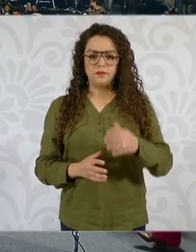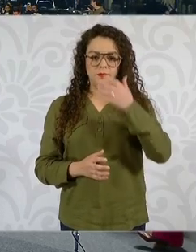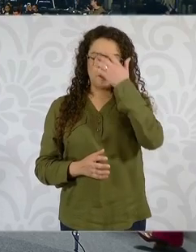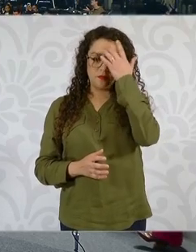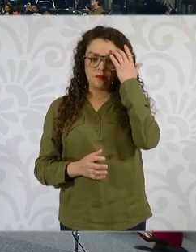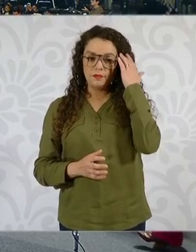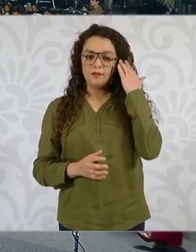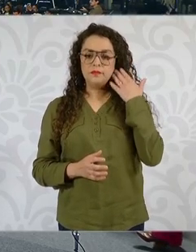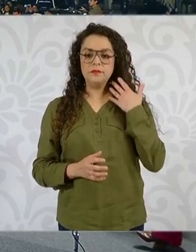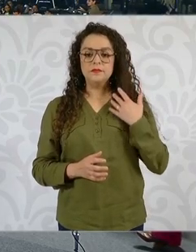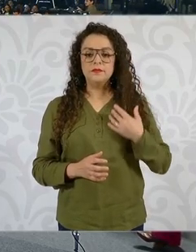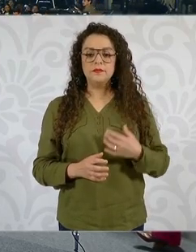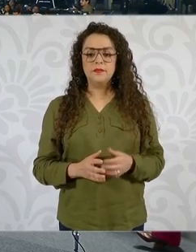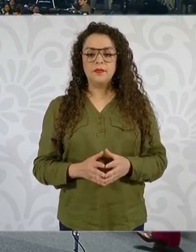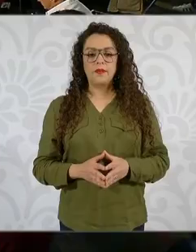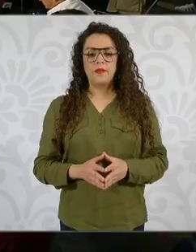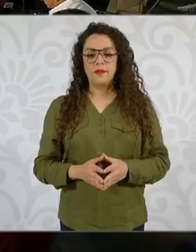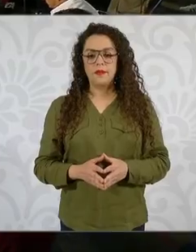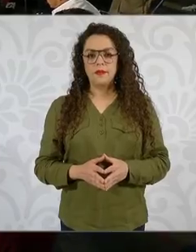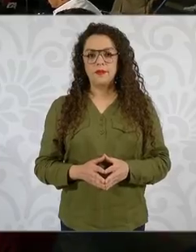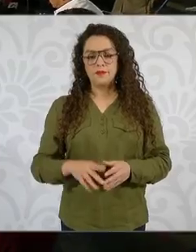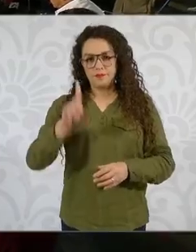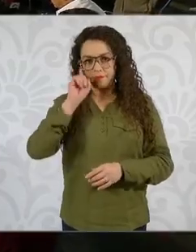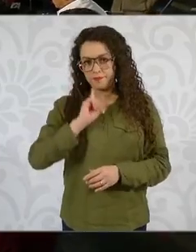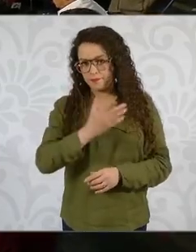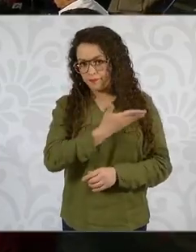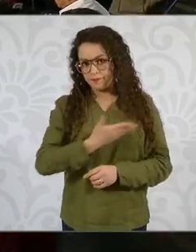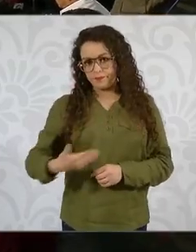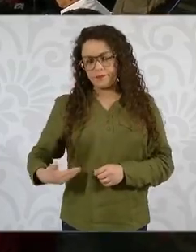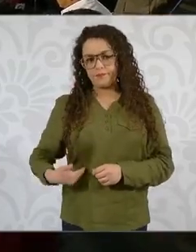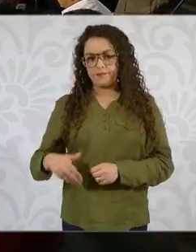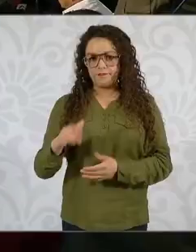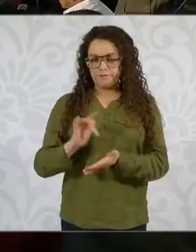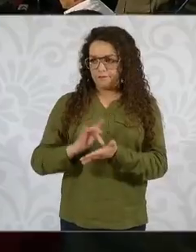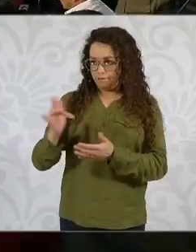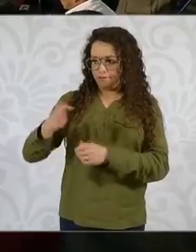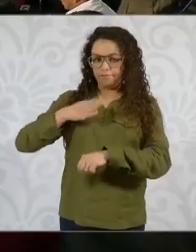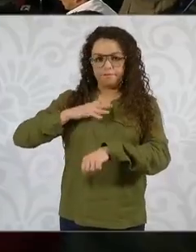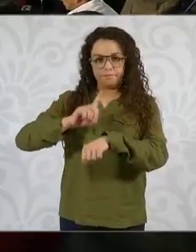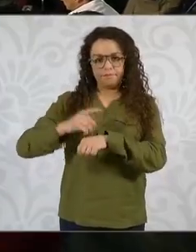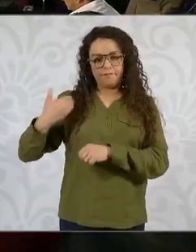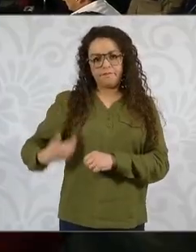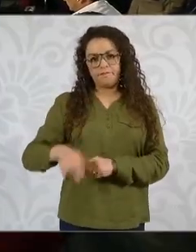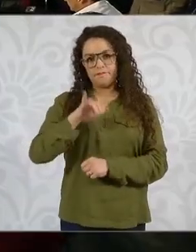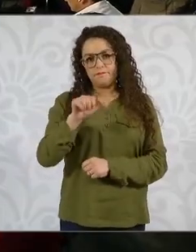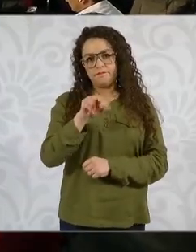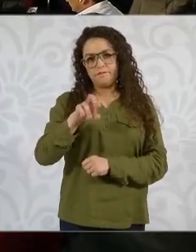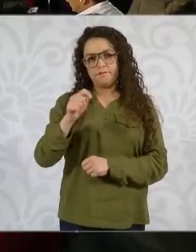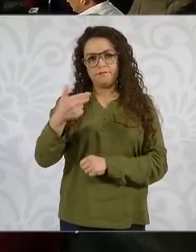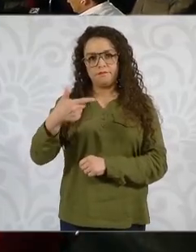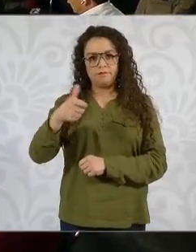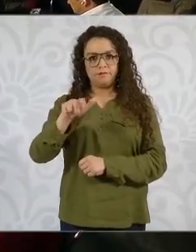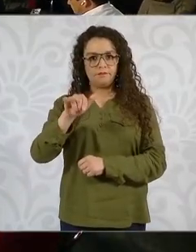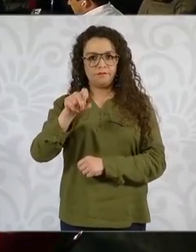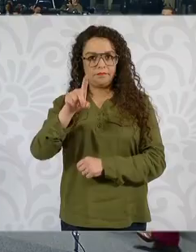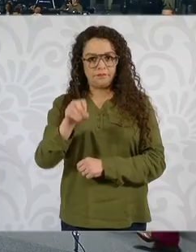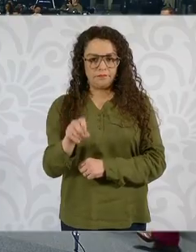gracias gracias gracias presidenta muy buenos días Janet Galindo de Grupo Transmedia La Chispa